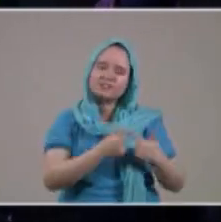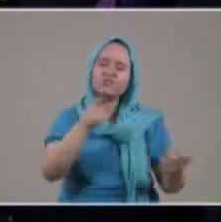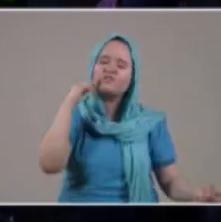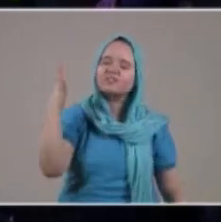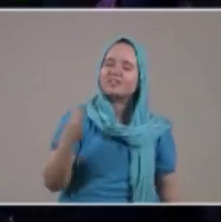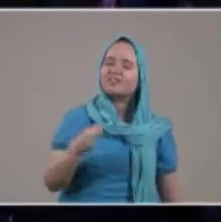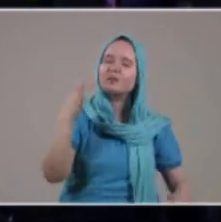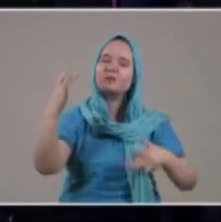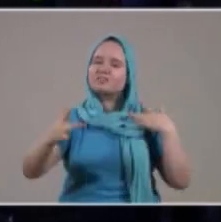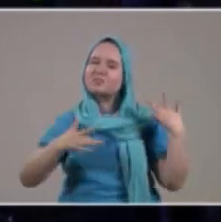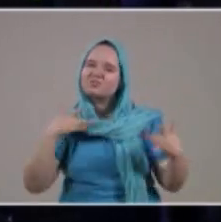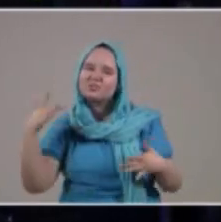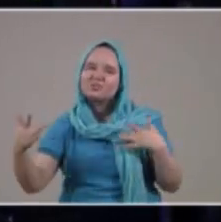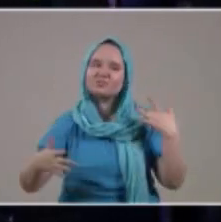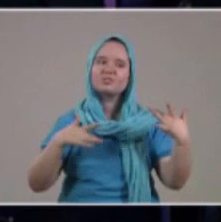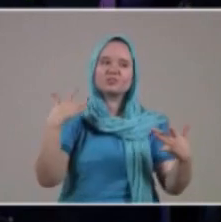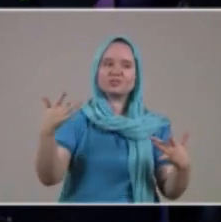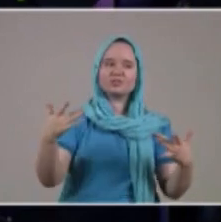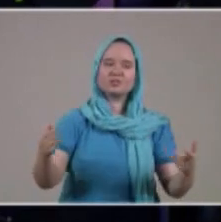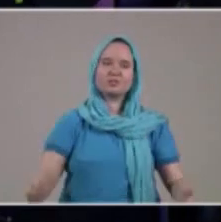verdaderamente gozoso,